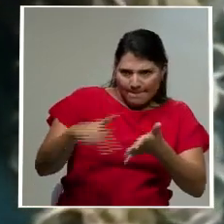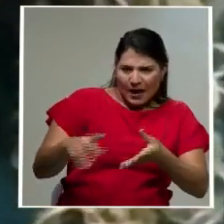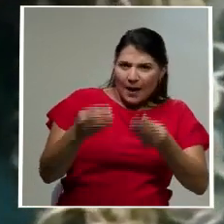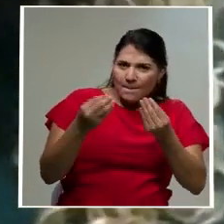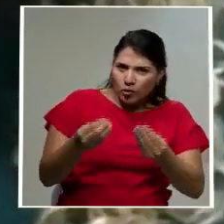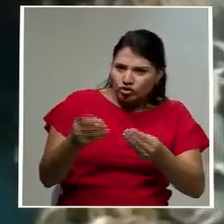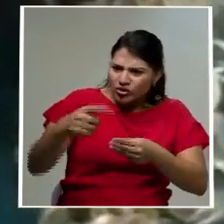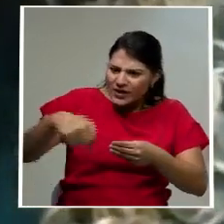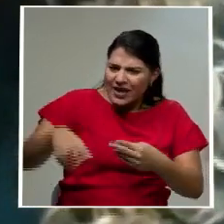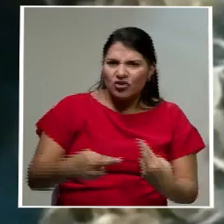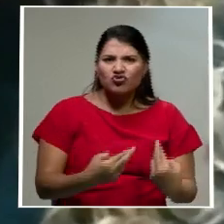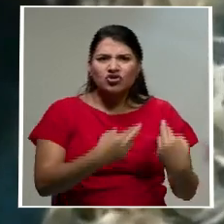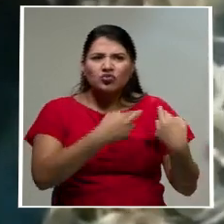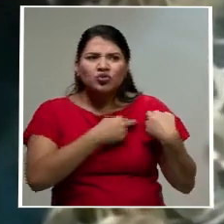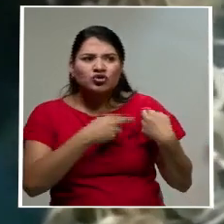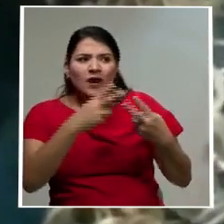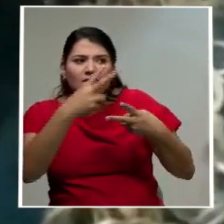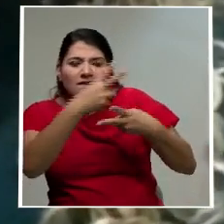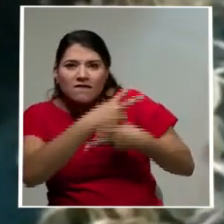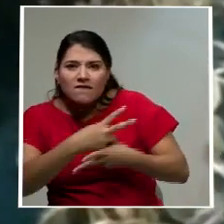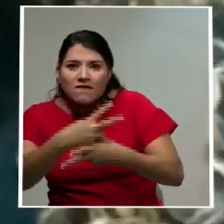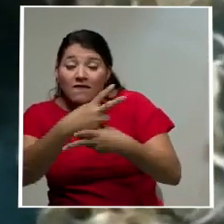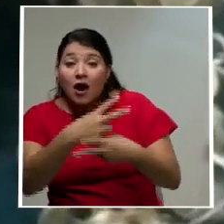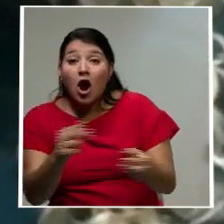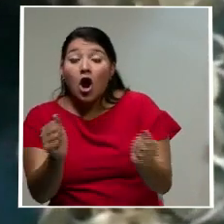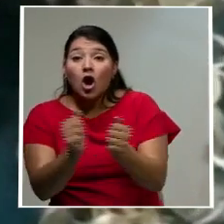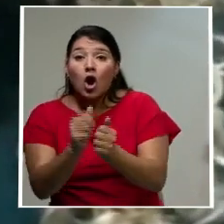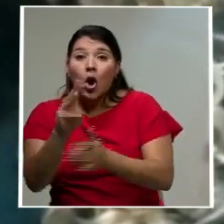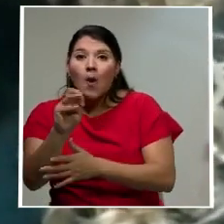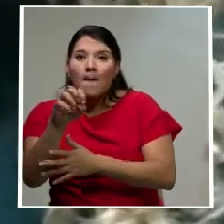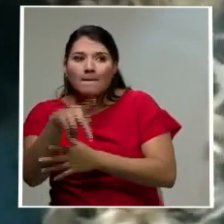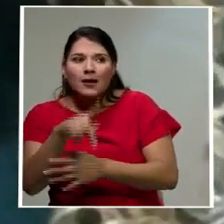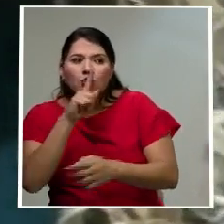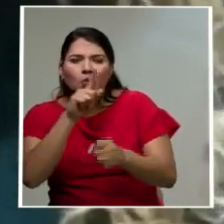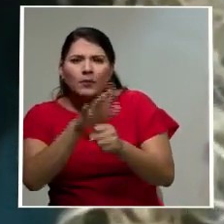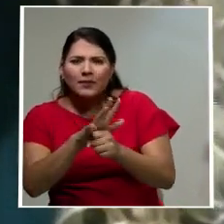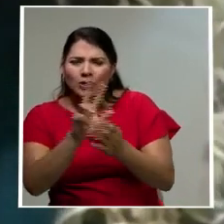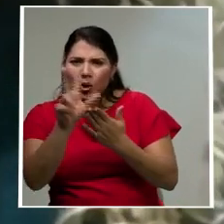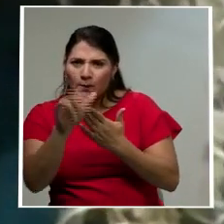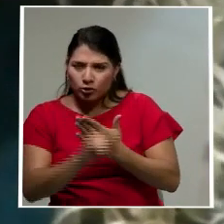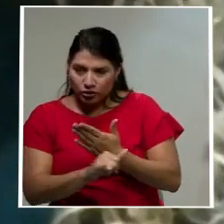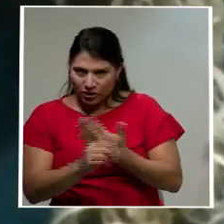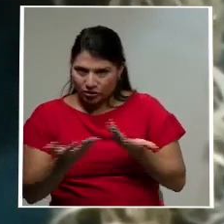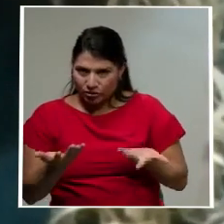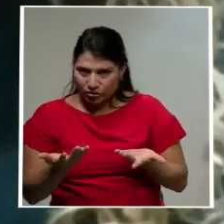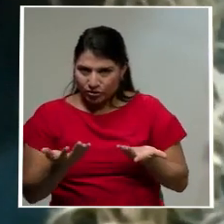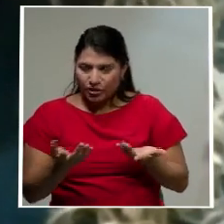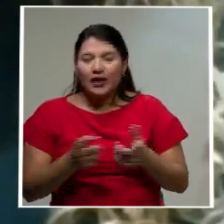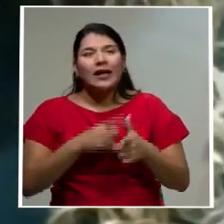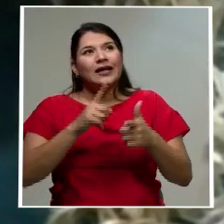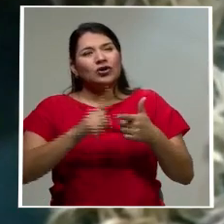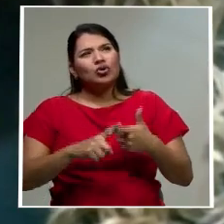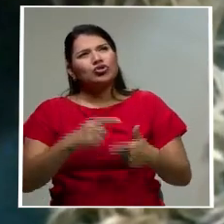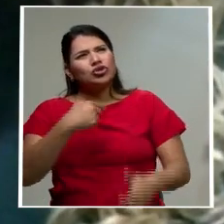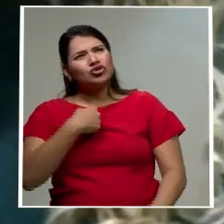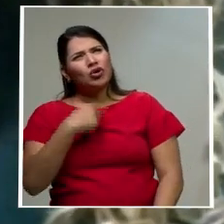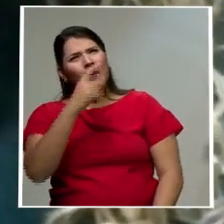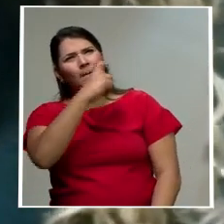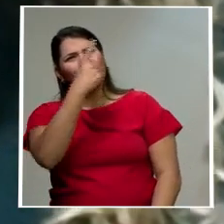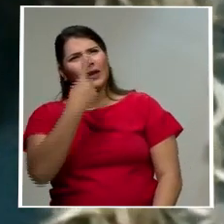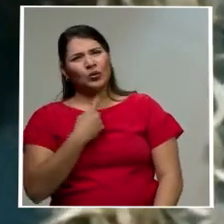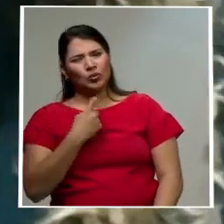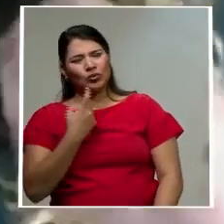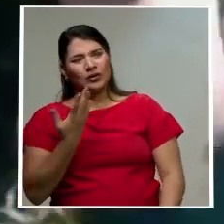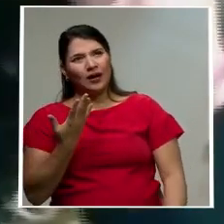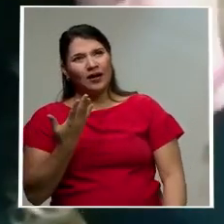fiscalizar junto con el que encarga la obra, que es el MEP. La pregunta que uno se hace al ver realmente este